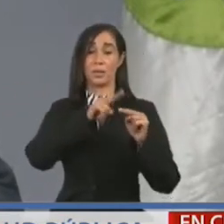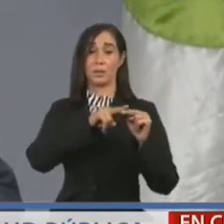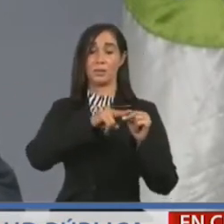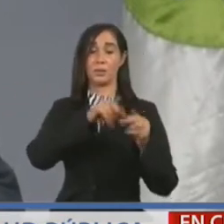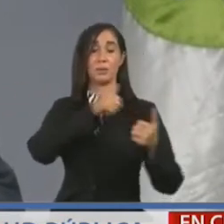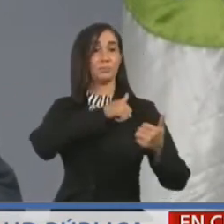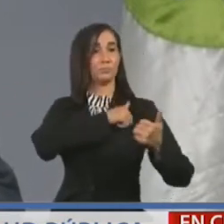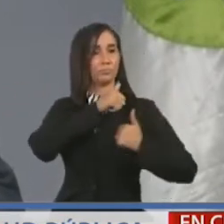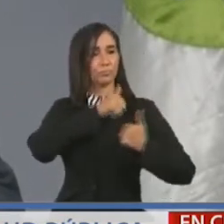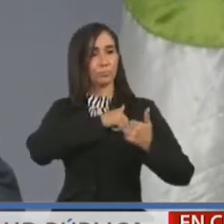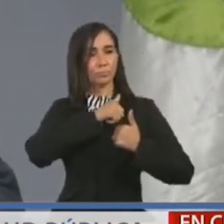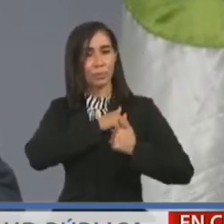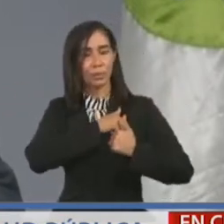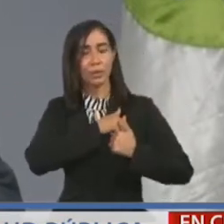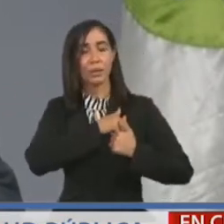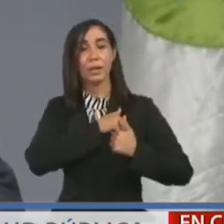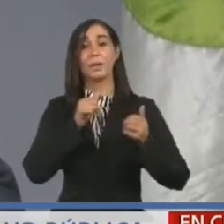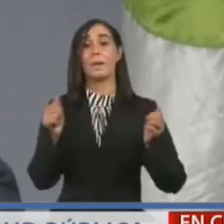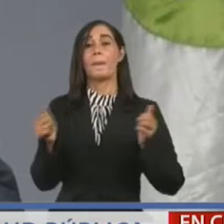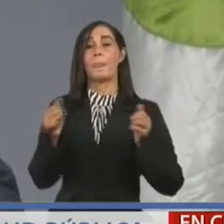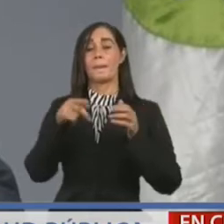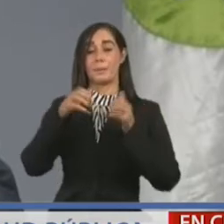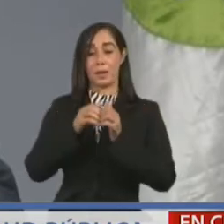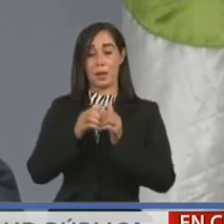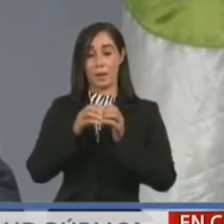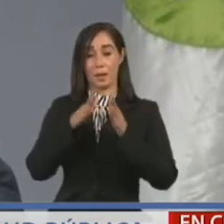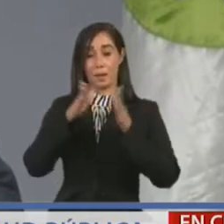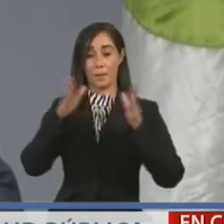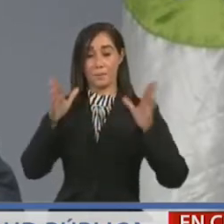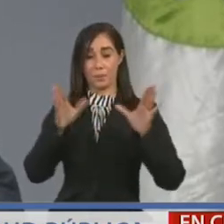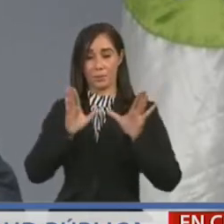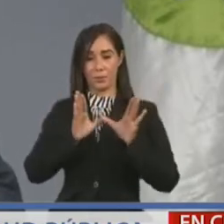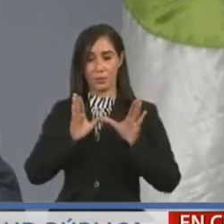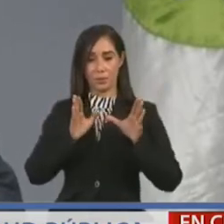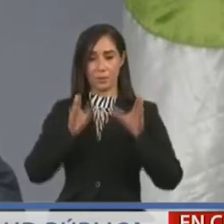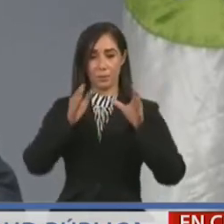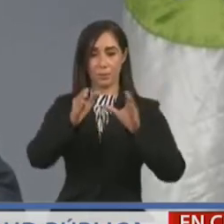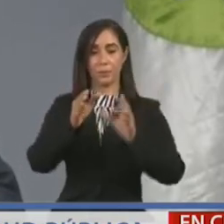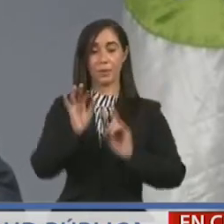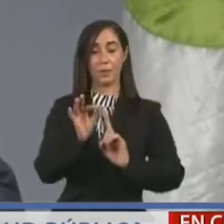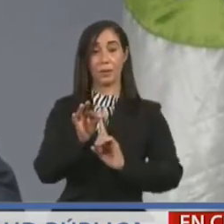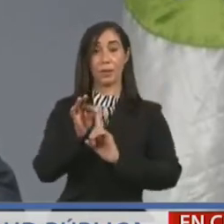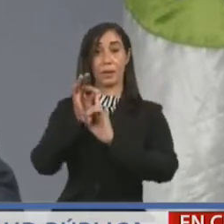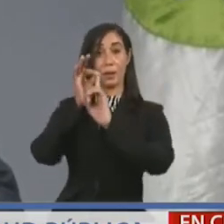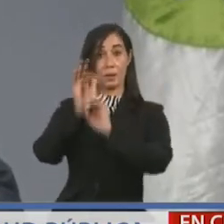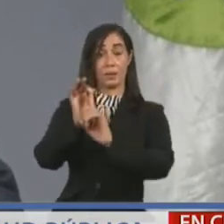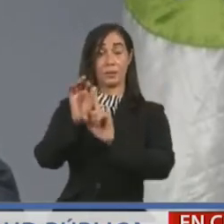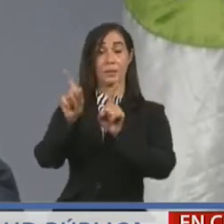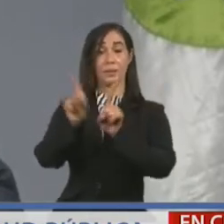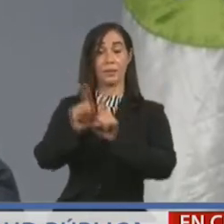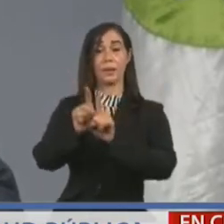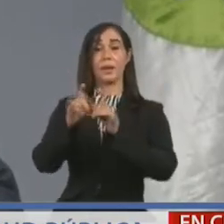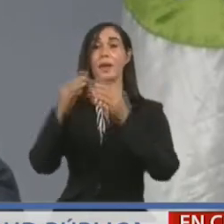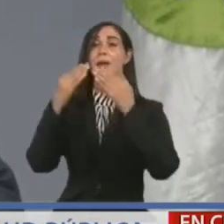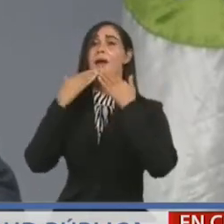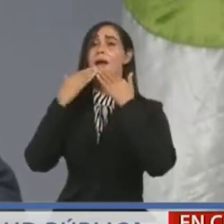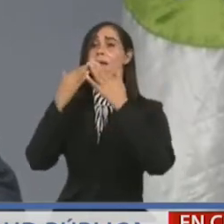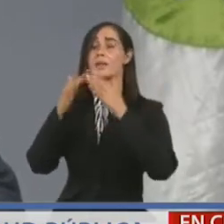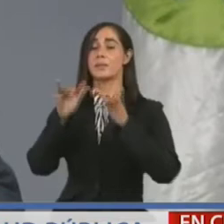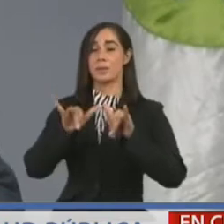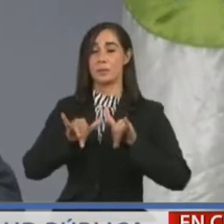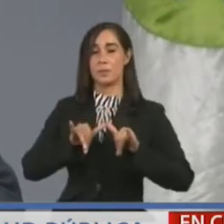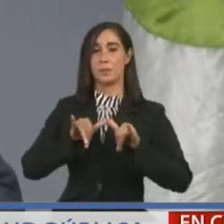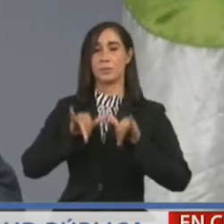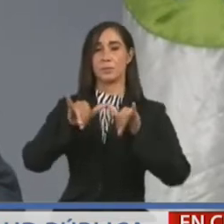Armadas, acerca de las aperturas de cajas especiales. Agradecemos al